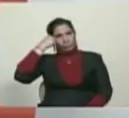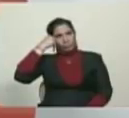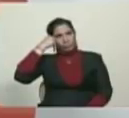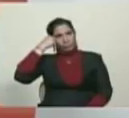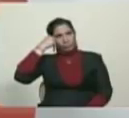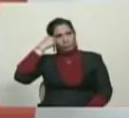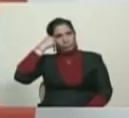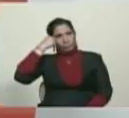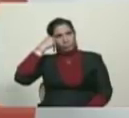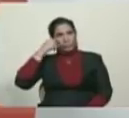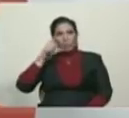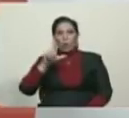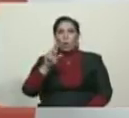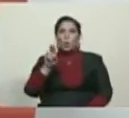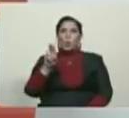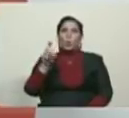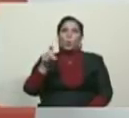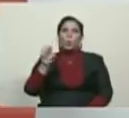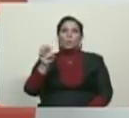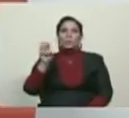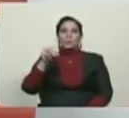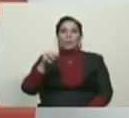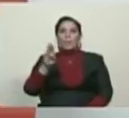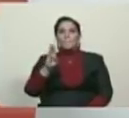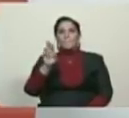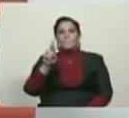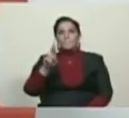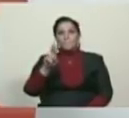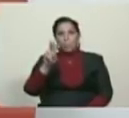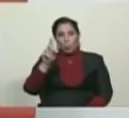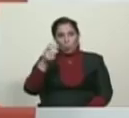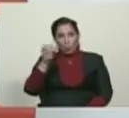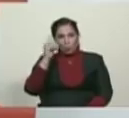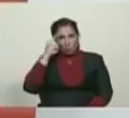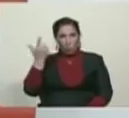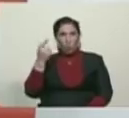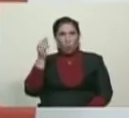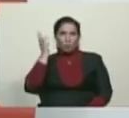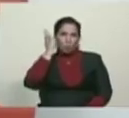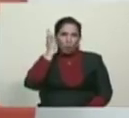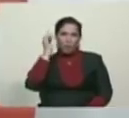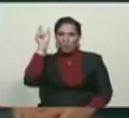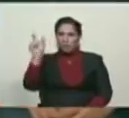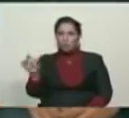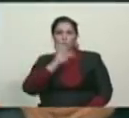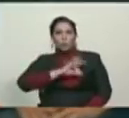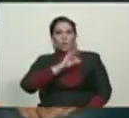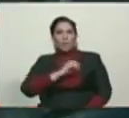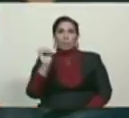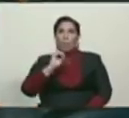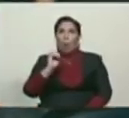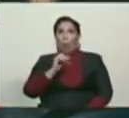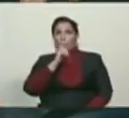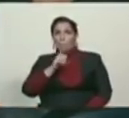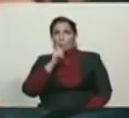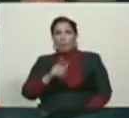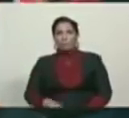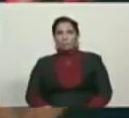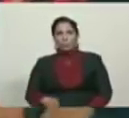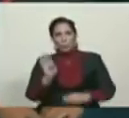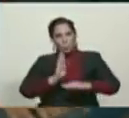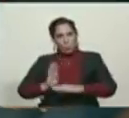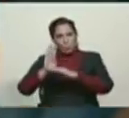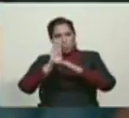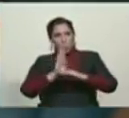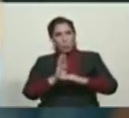Luxemburgo: socialismo o barbarie. Muchísimas gracias. Cuídense mucho.